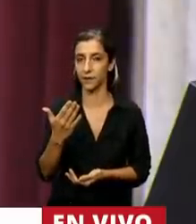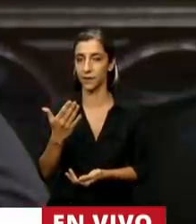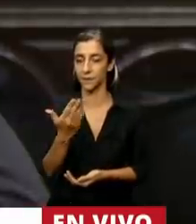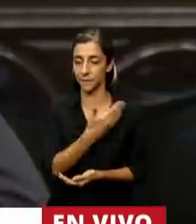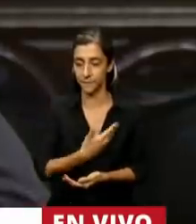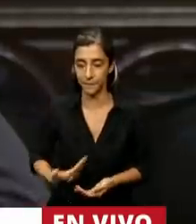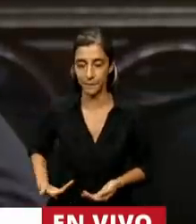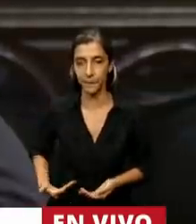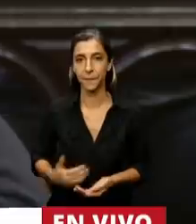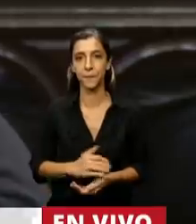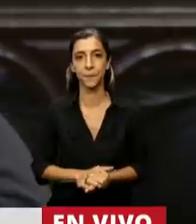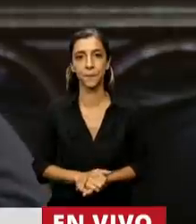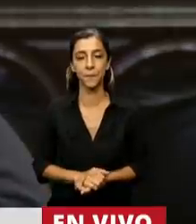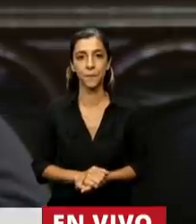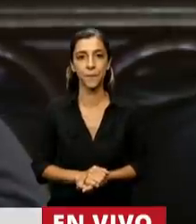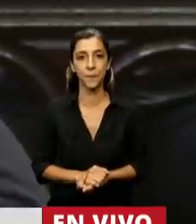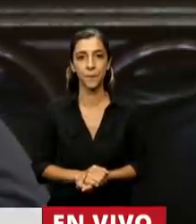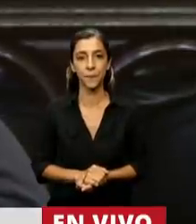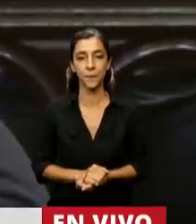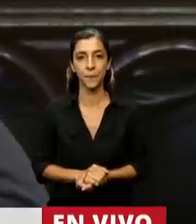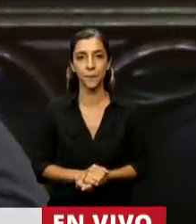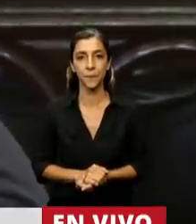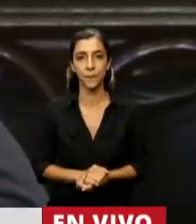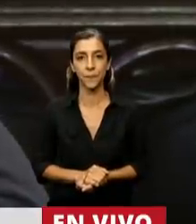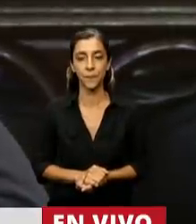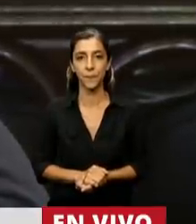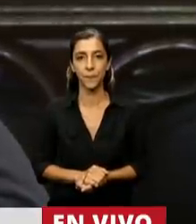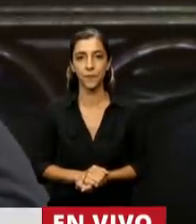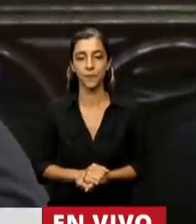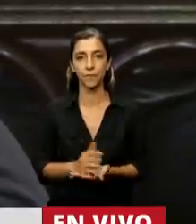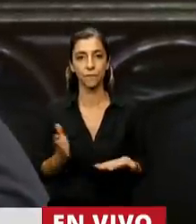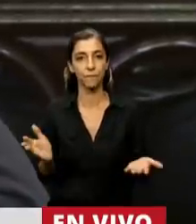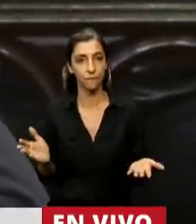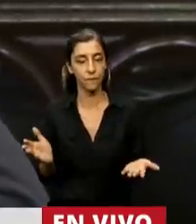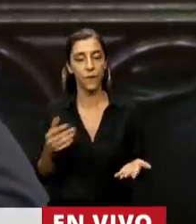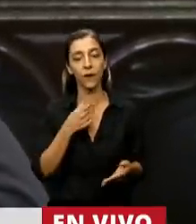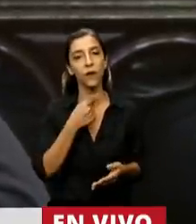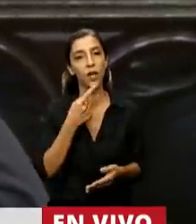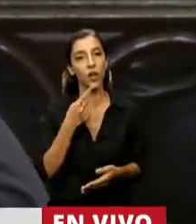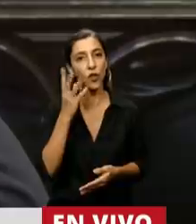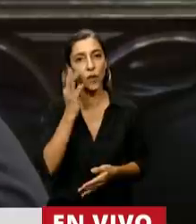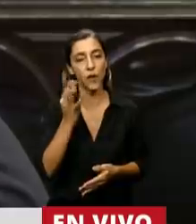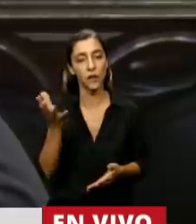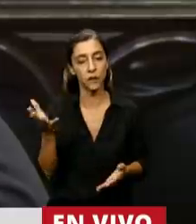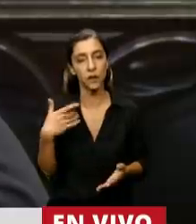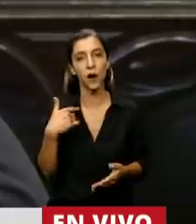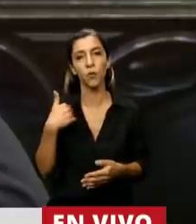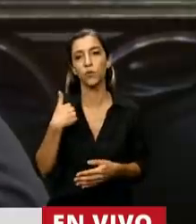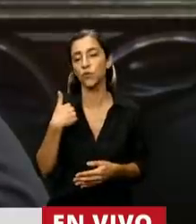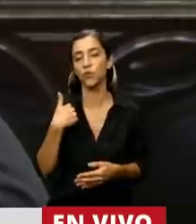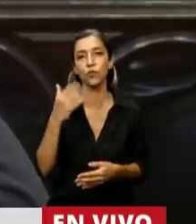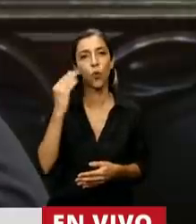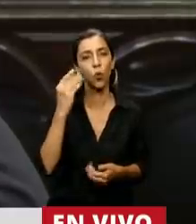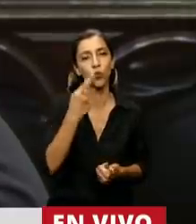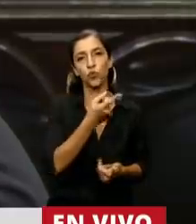señor presidente sí es decir algo en particular he escuchado que se le